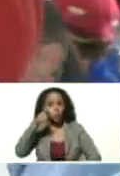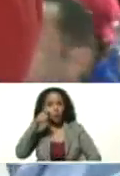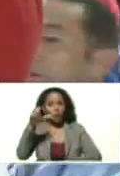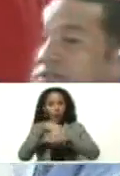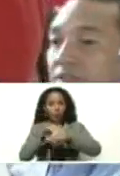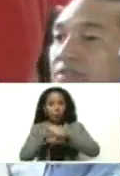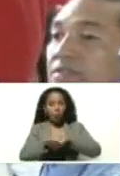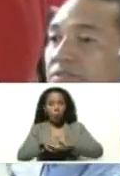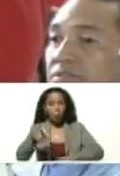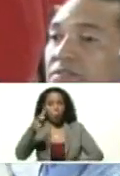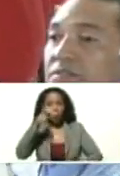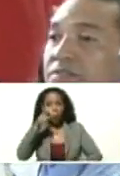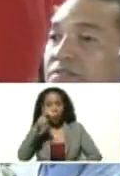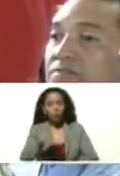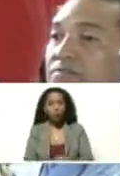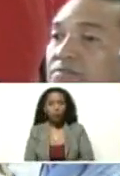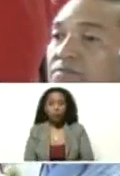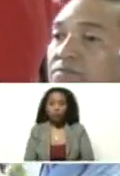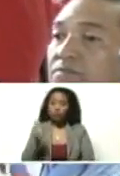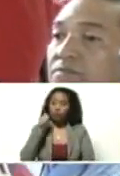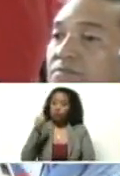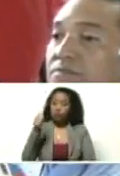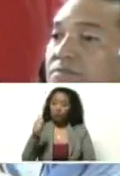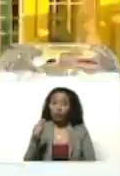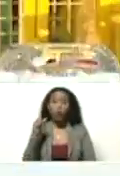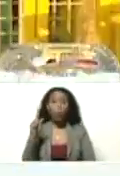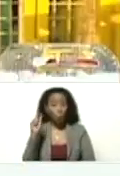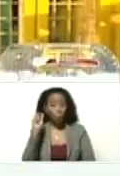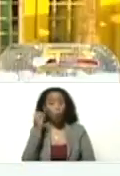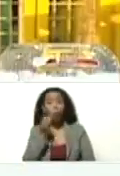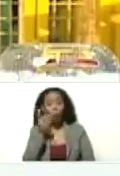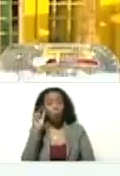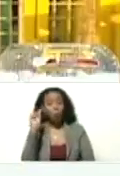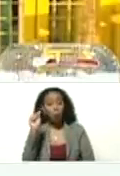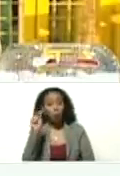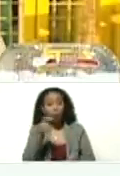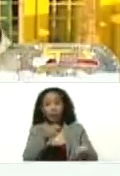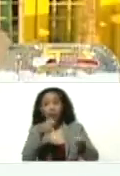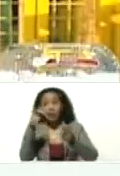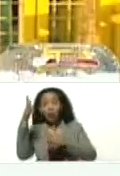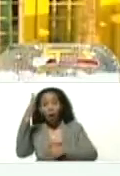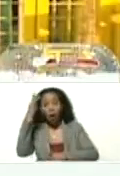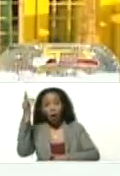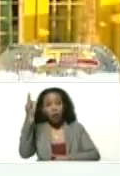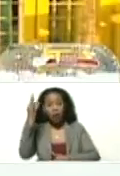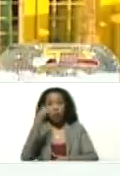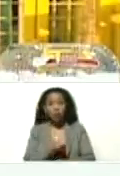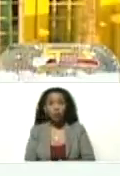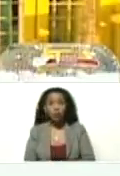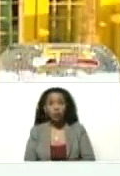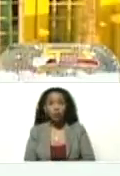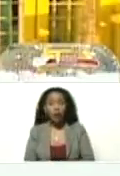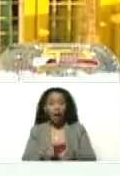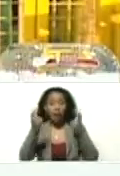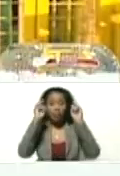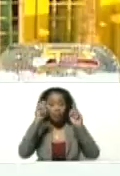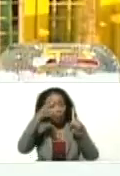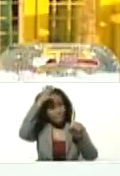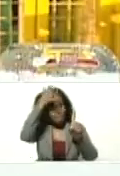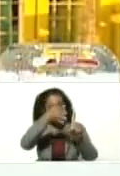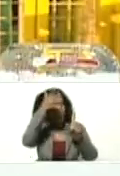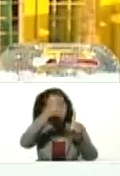seguridad. Correcto. Bueno, es un buen punto para llevar al Congreso. Correcto. El tema de la